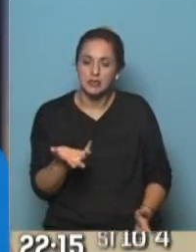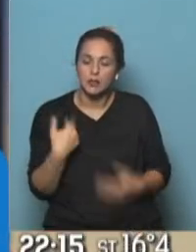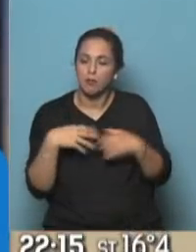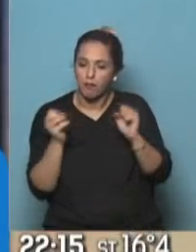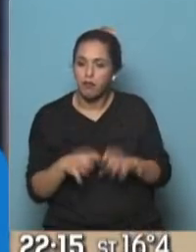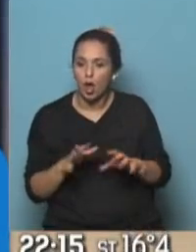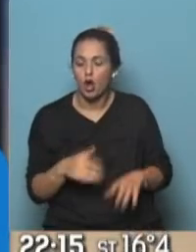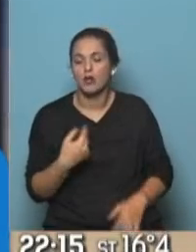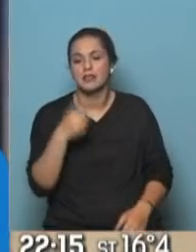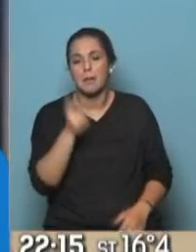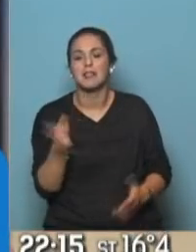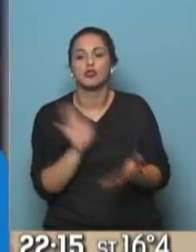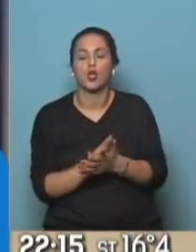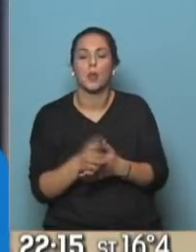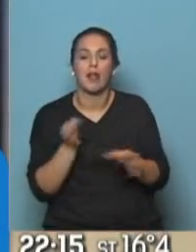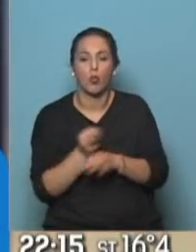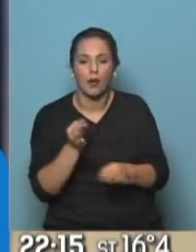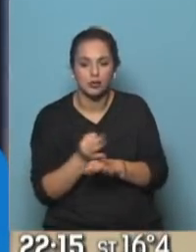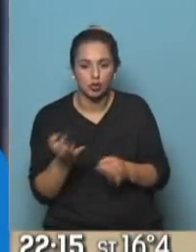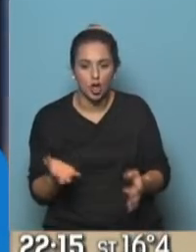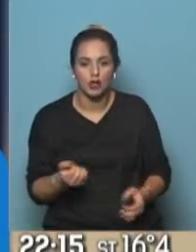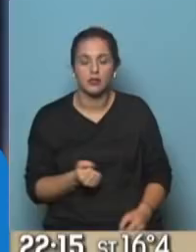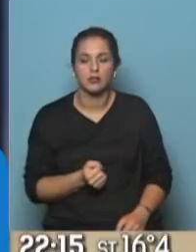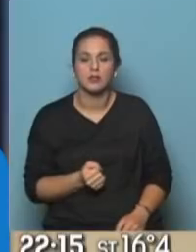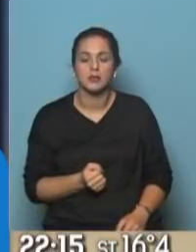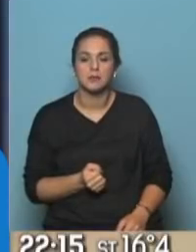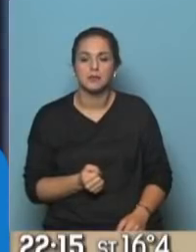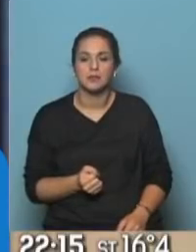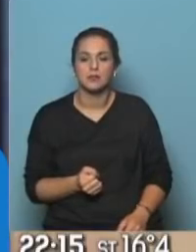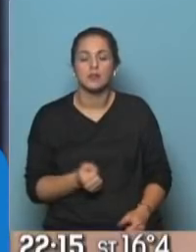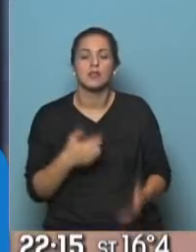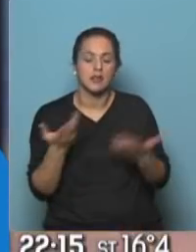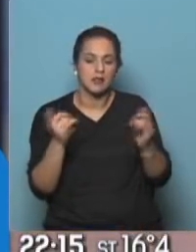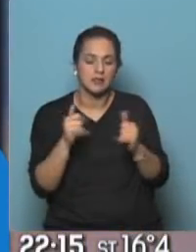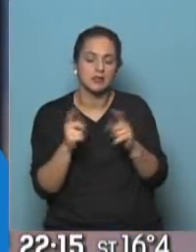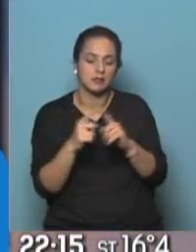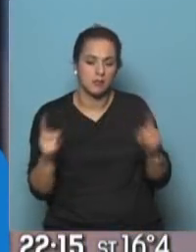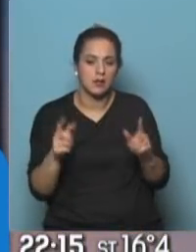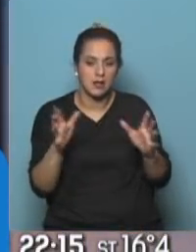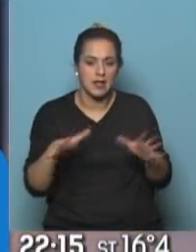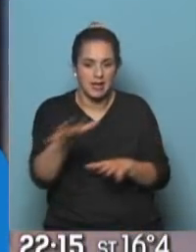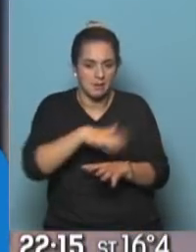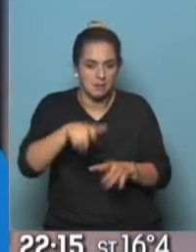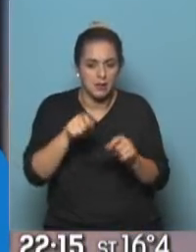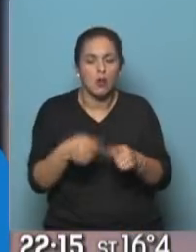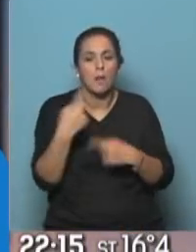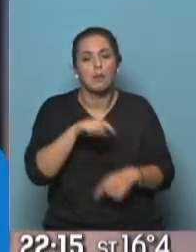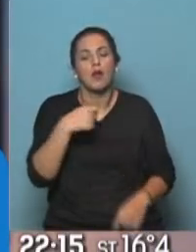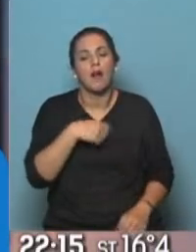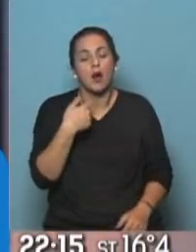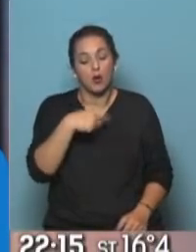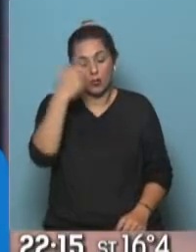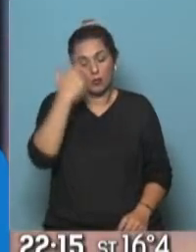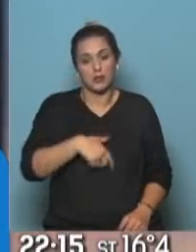también lo que hace a la educación, obviamente en las dimensiones de una alcaldía. Ahora, ¿qué le gusta al